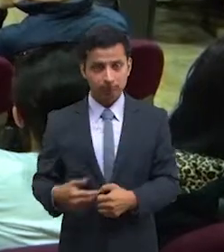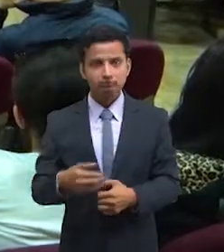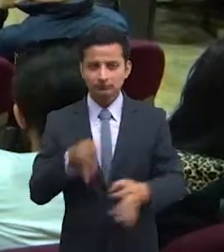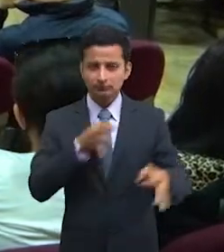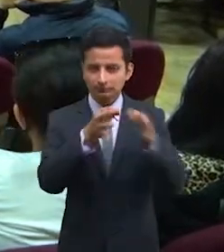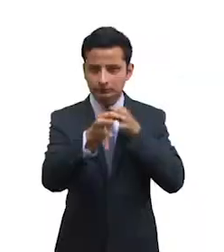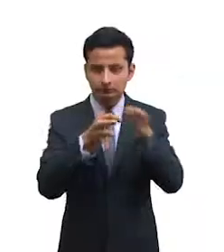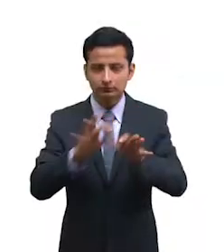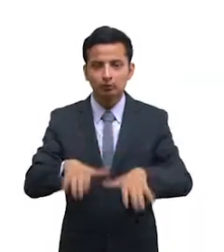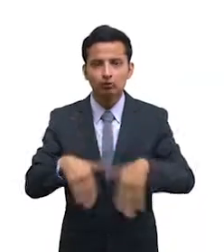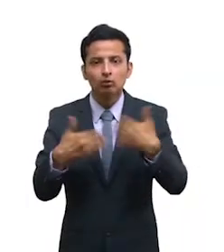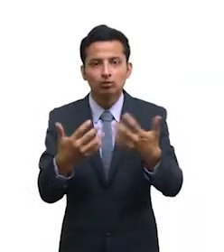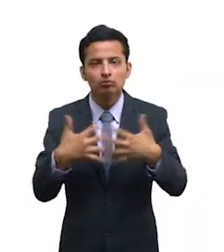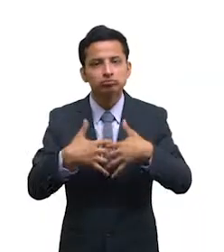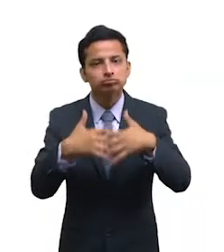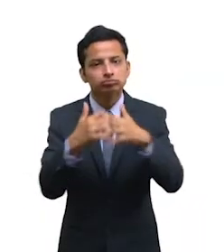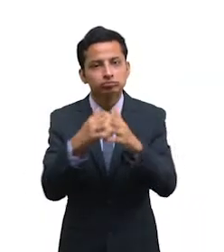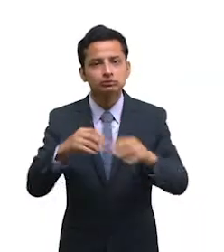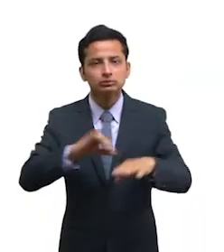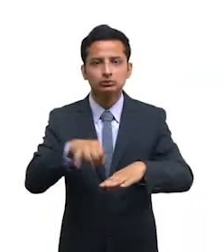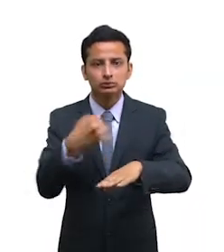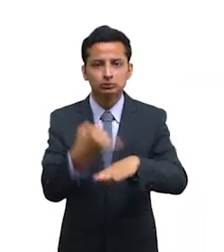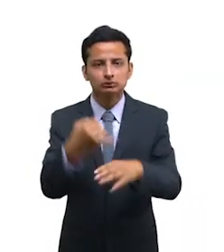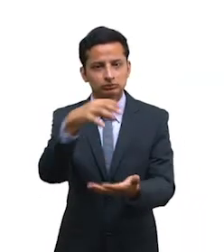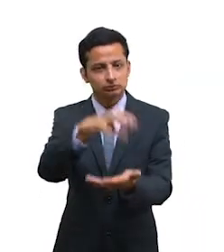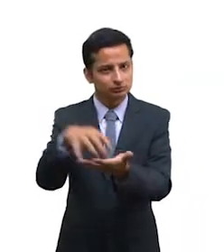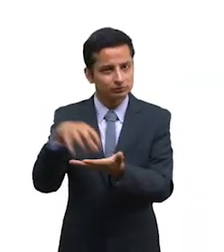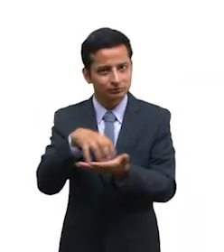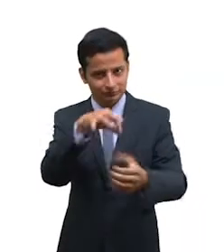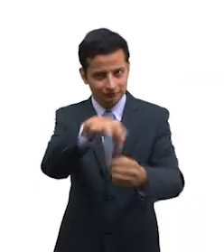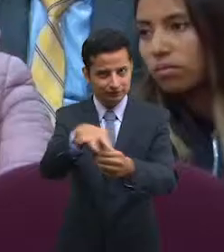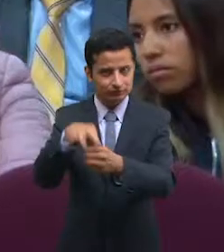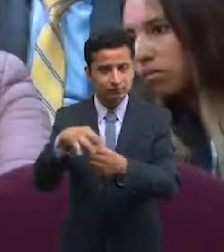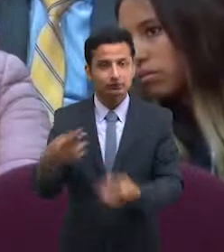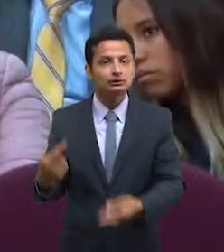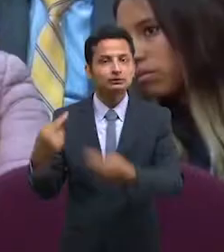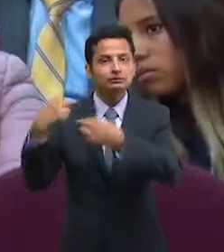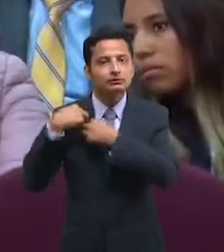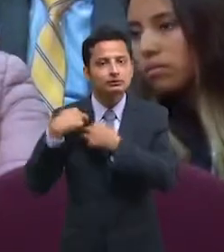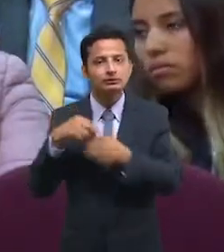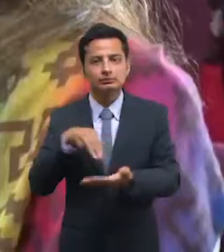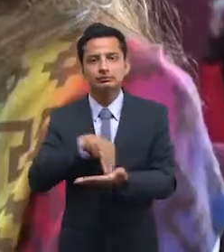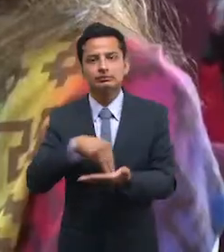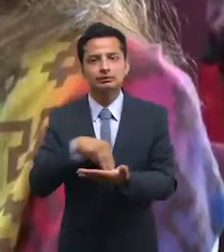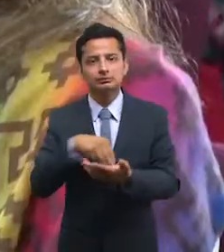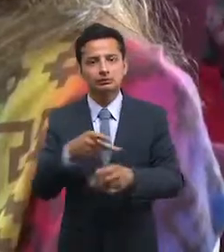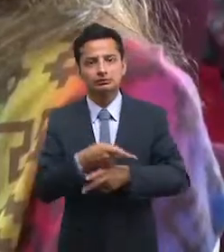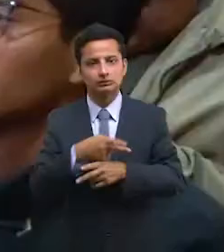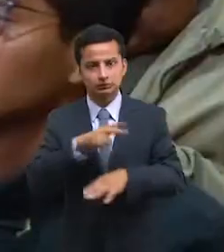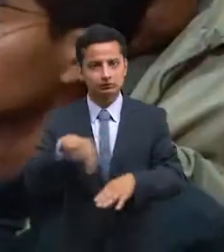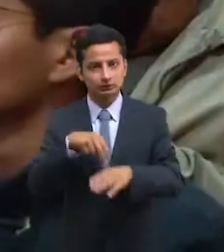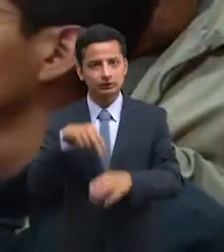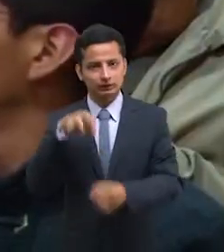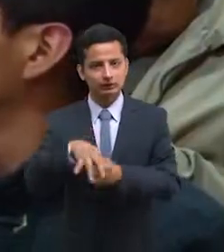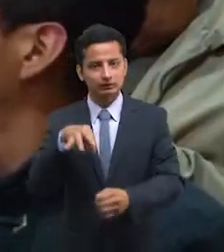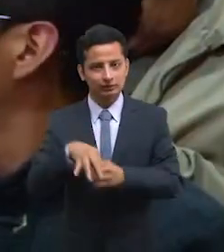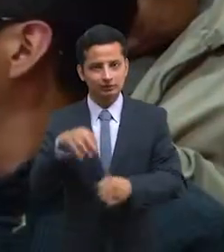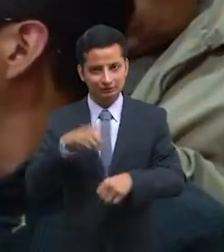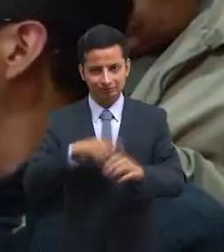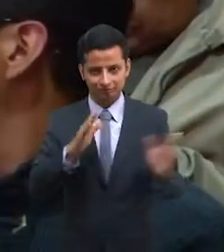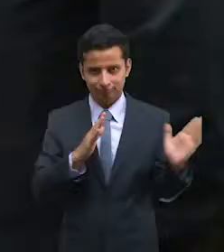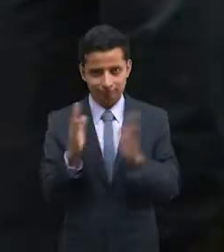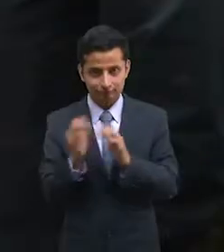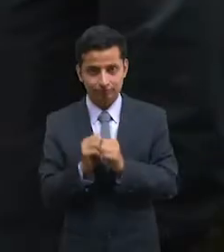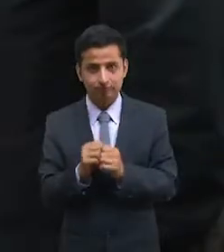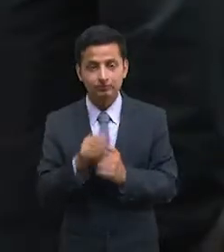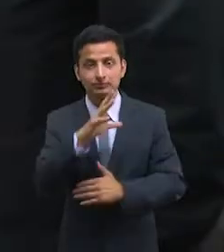a conocer sobre la reestructuración de las juntas provinciales electorales designadas por los miembros del Consejo Nacional Electoral Transitorio, así